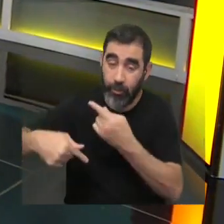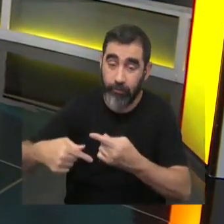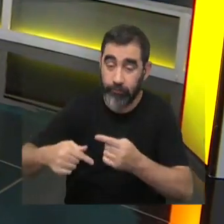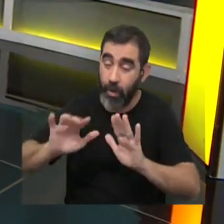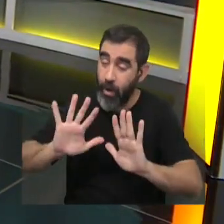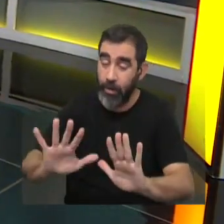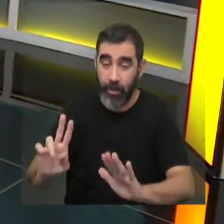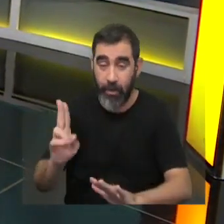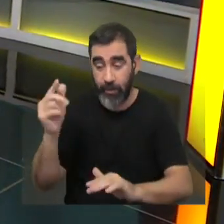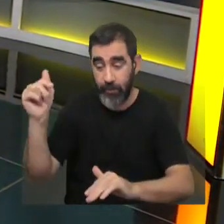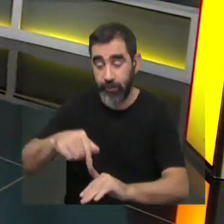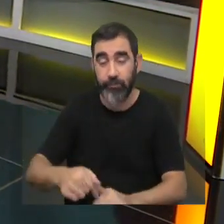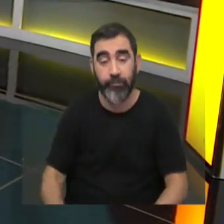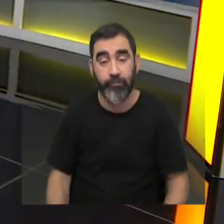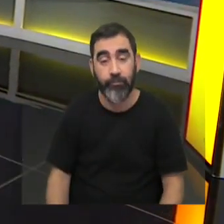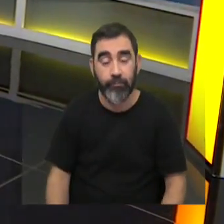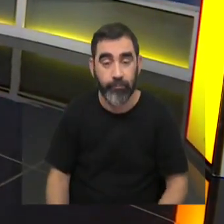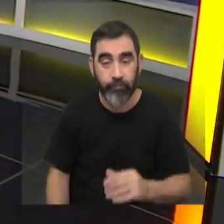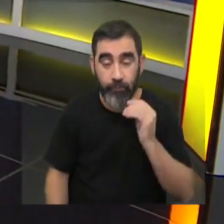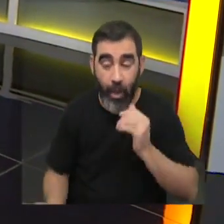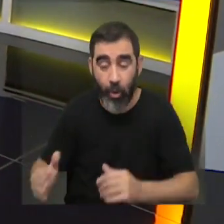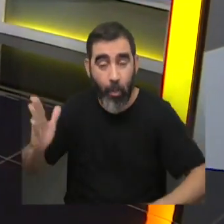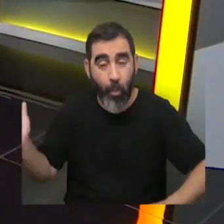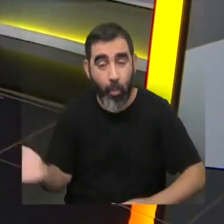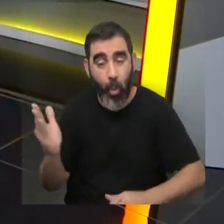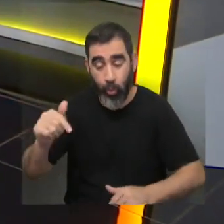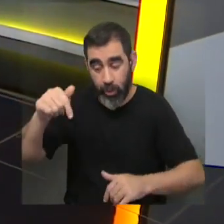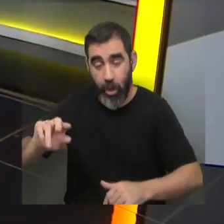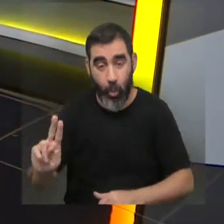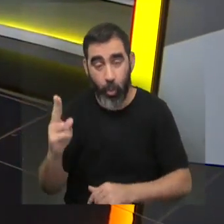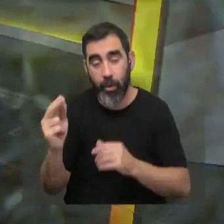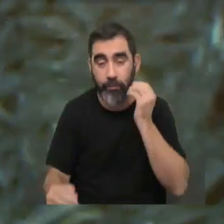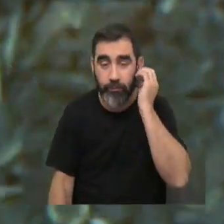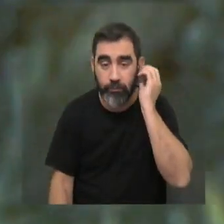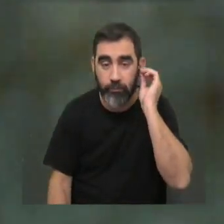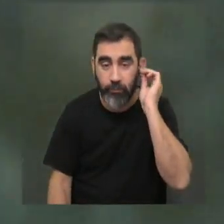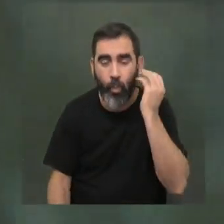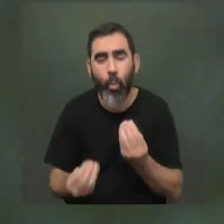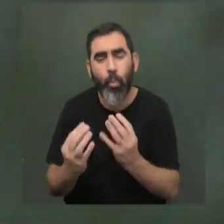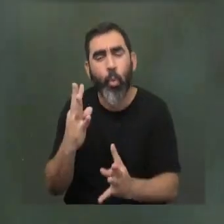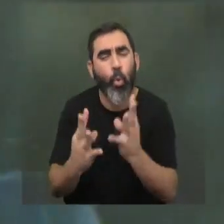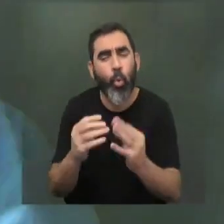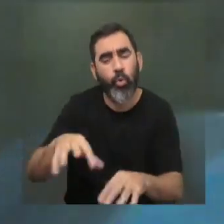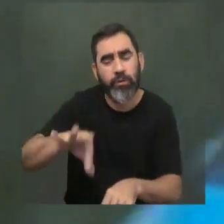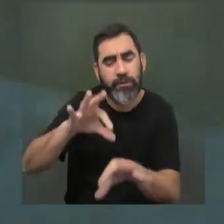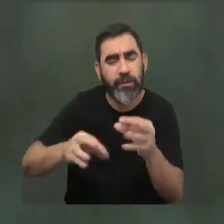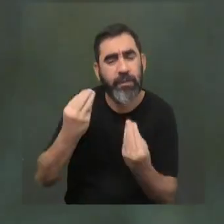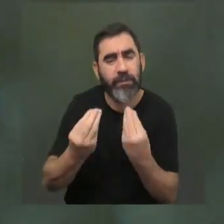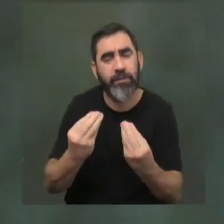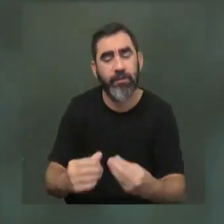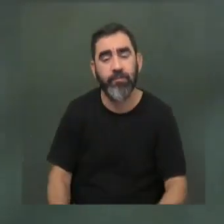así llega esta planta que hoy es, como veíamos, producida en grandes volúmenes. Pero, ¿cómo se cosecha el epilobio? Eso también tiene su